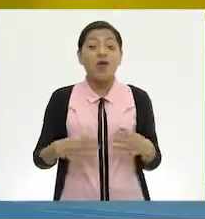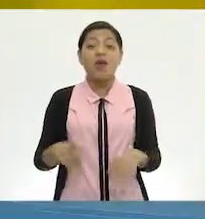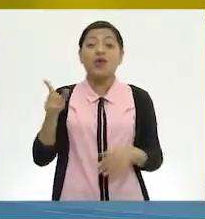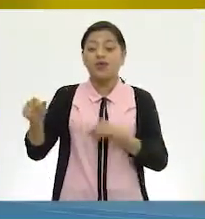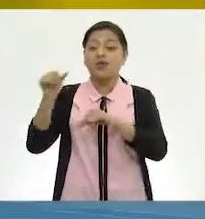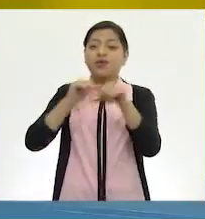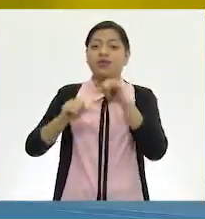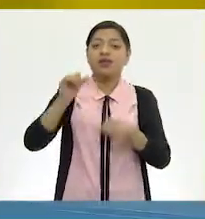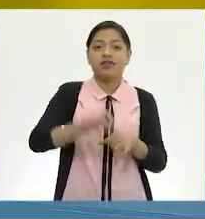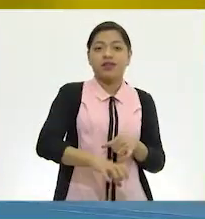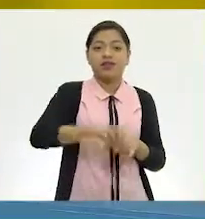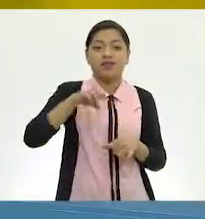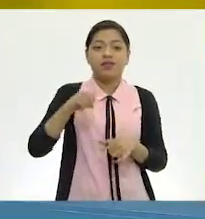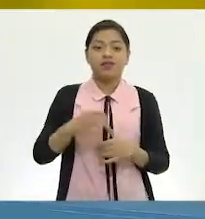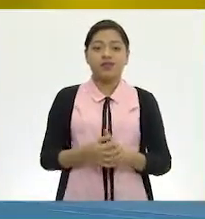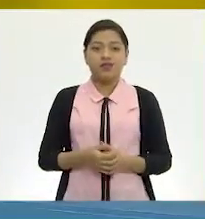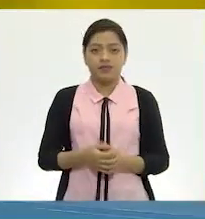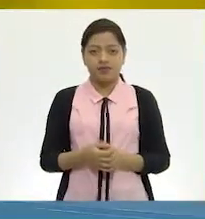Te va. Me va. Sí. Muy bien.